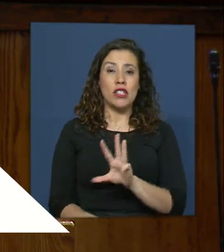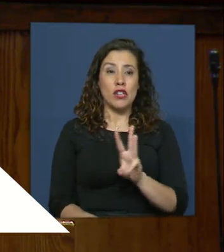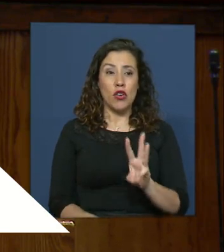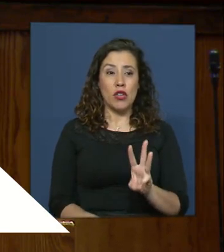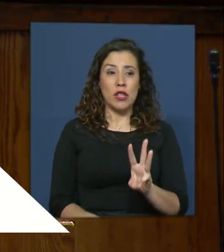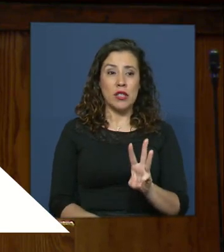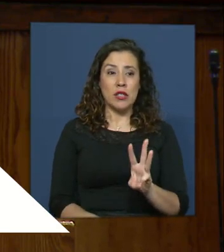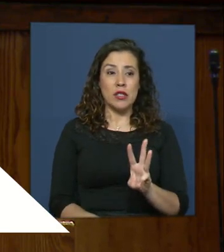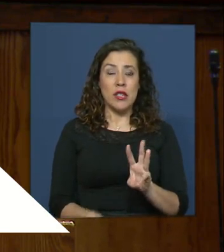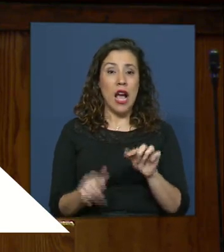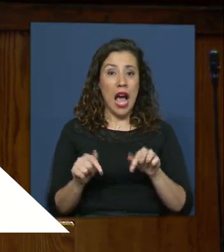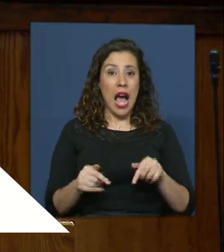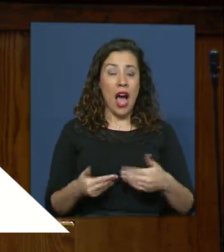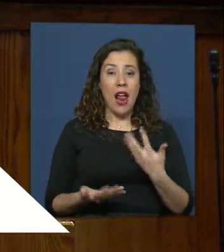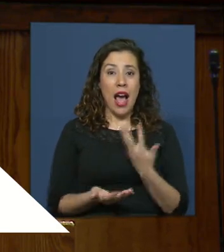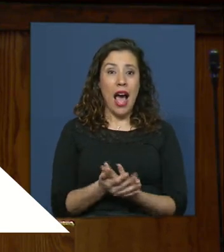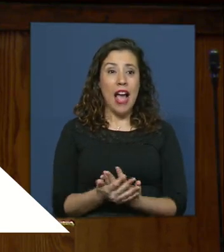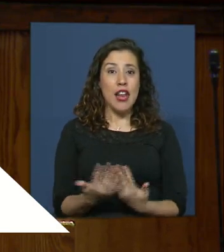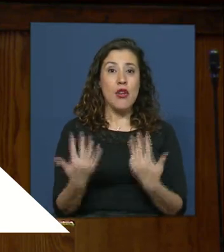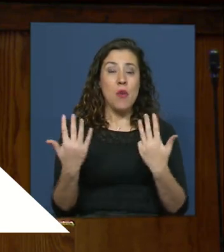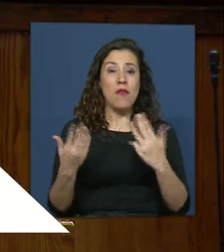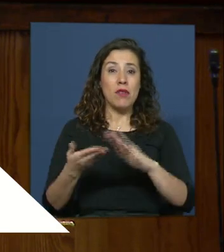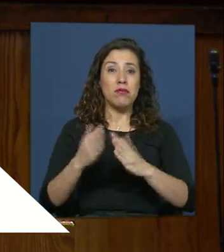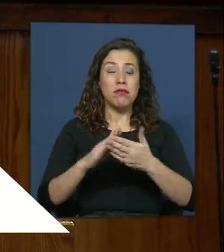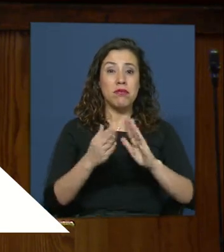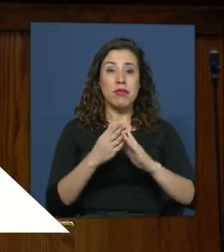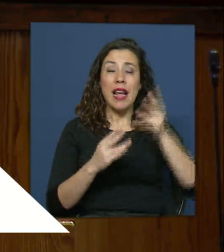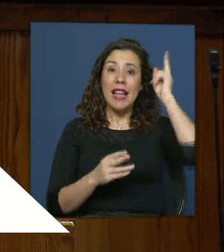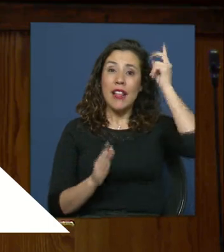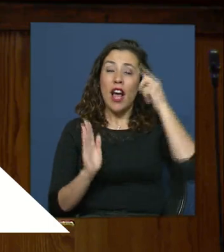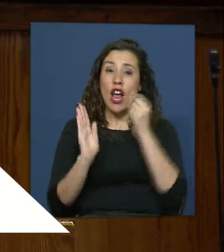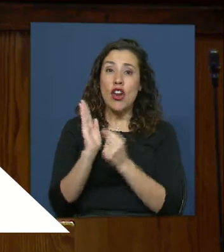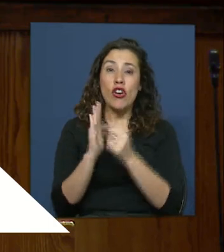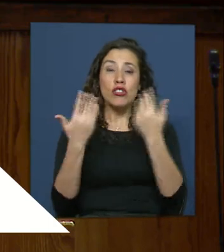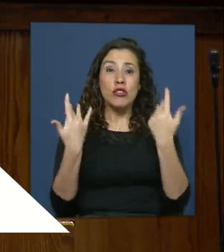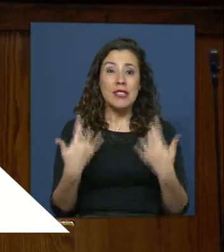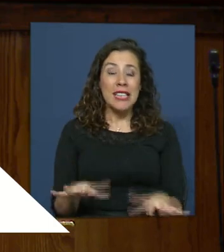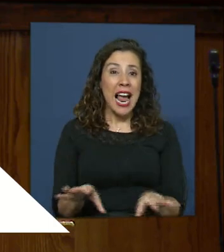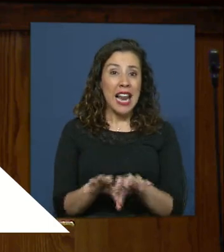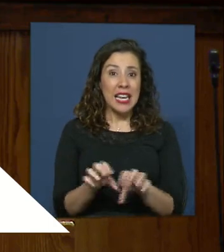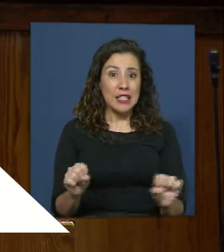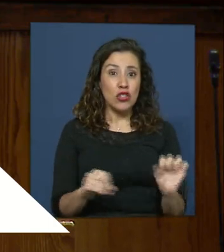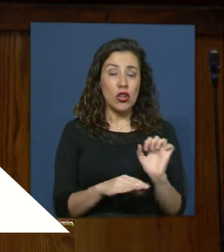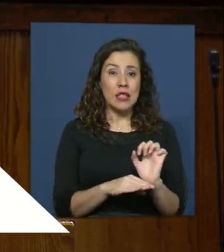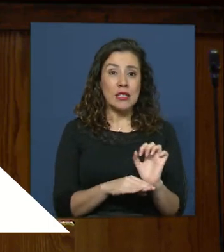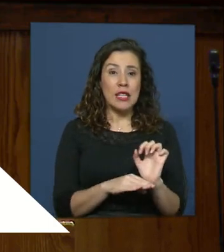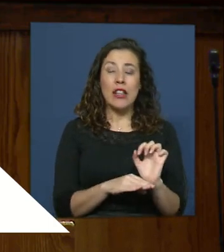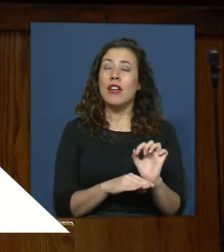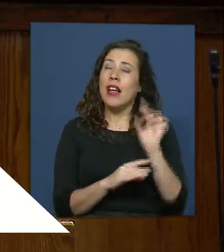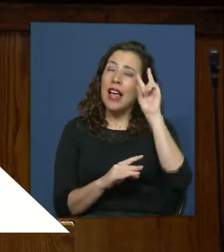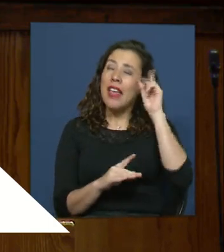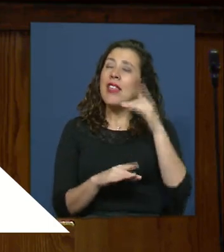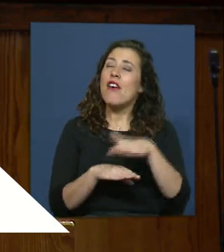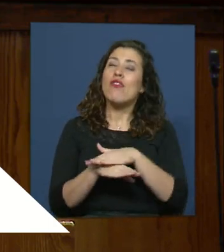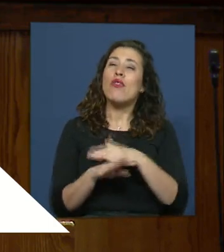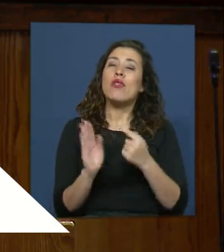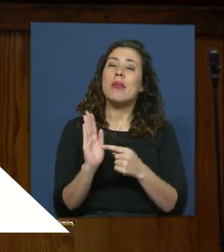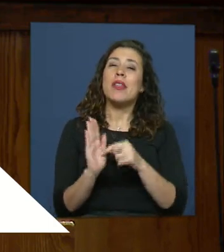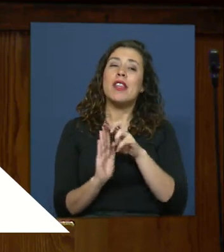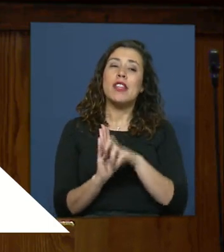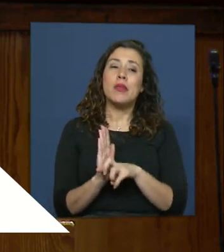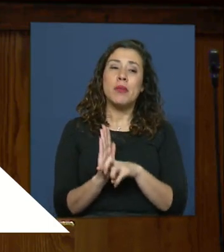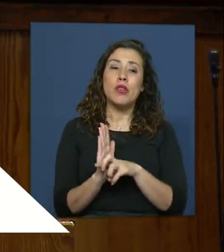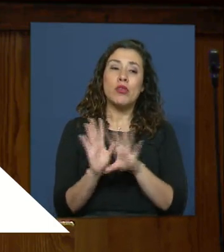19.253. Actualmente existen 9 pueblos indígenas reconocidos oficialmente por el Estado. La idea básica contenida en los proyectos